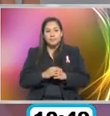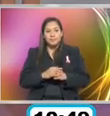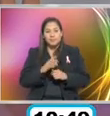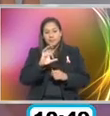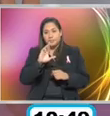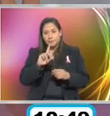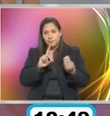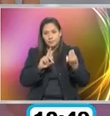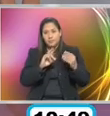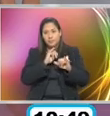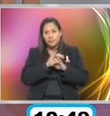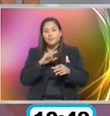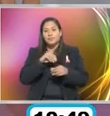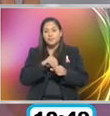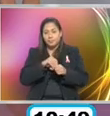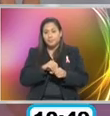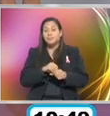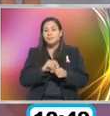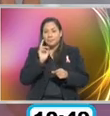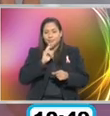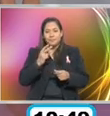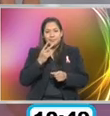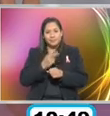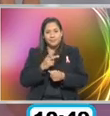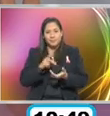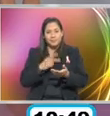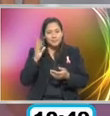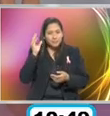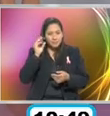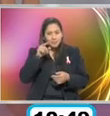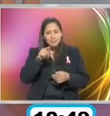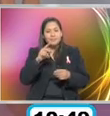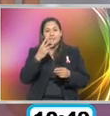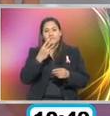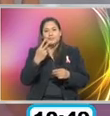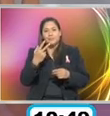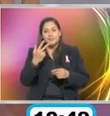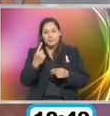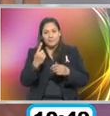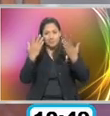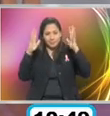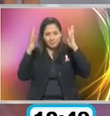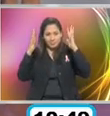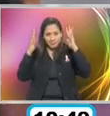del disco Información Confidencial. Perfecto, pues vamos a escucharlos. Ellos son 381.